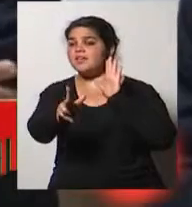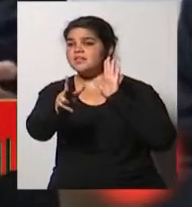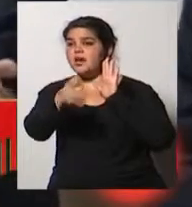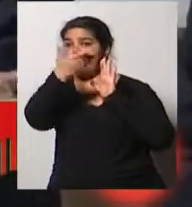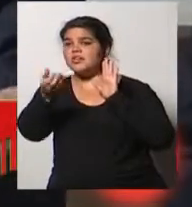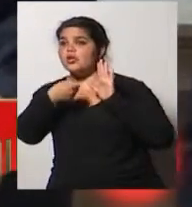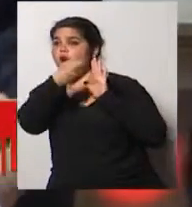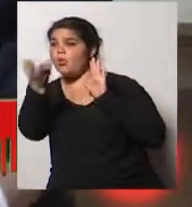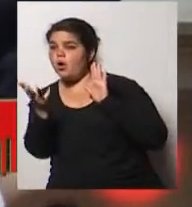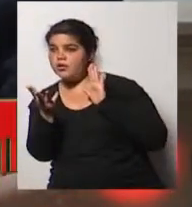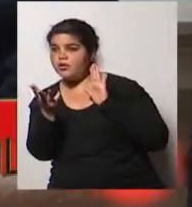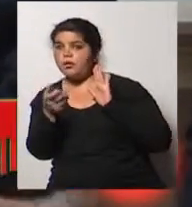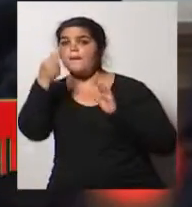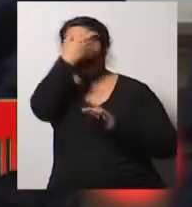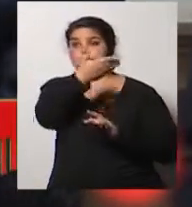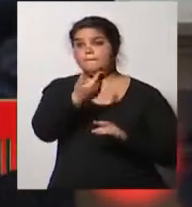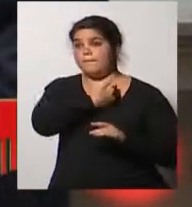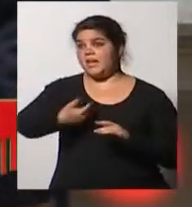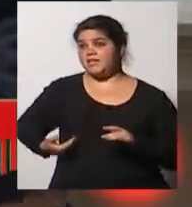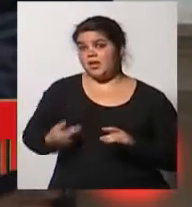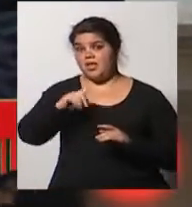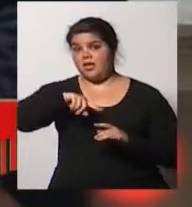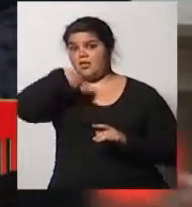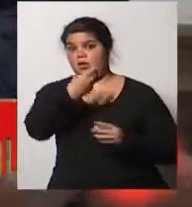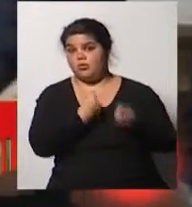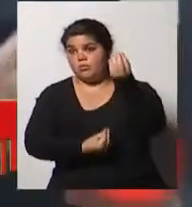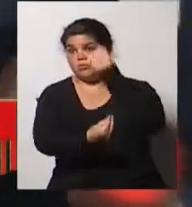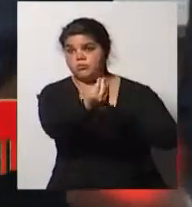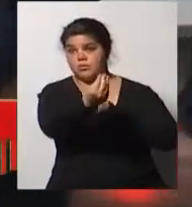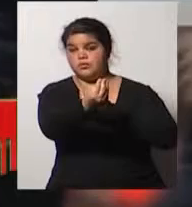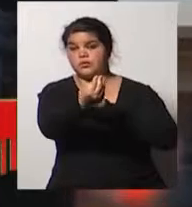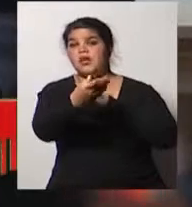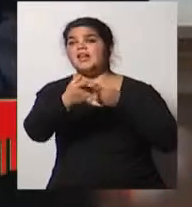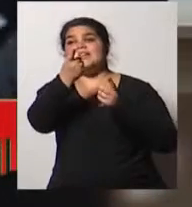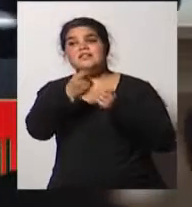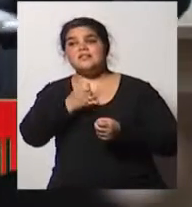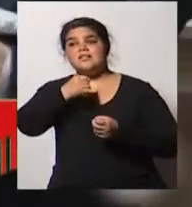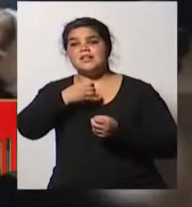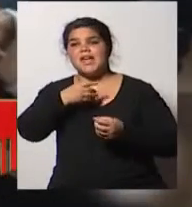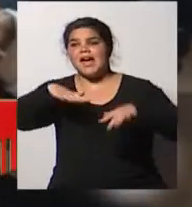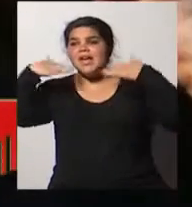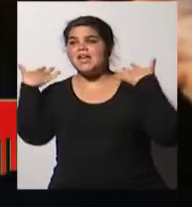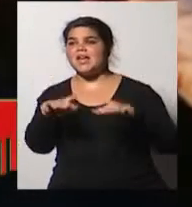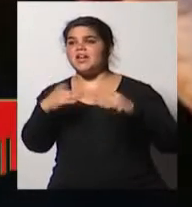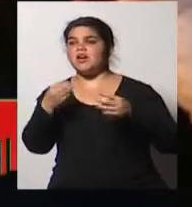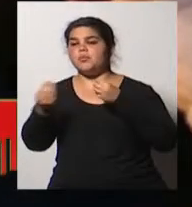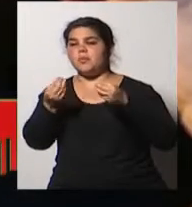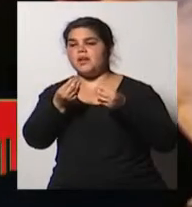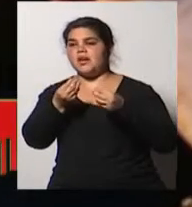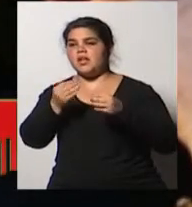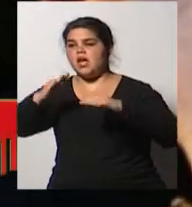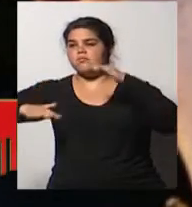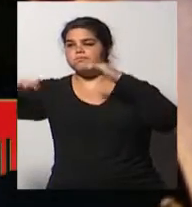próximo presidente tendrá que rápidamente, entiendo yo, para generar una estabilidad